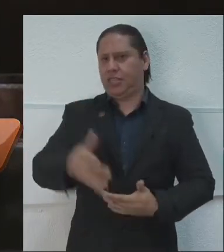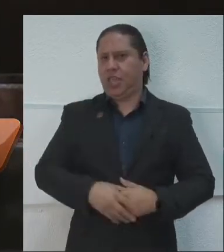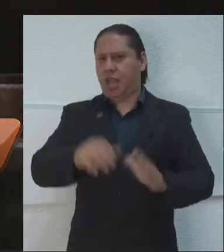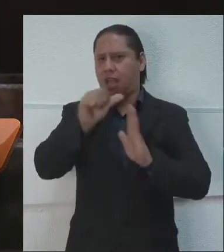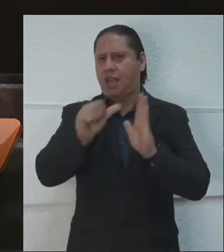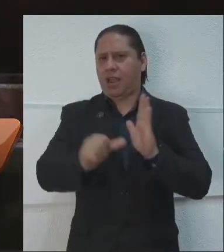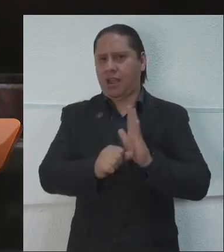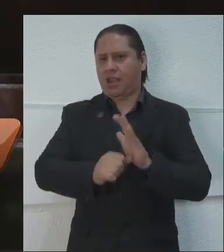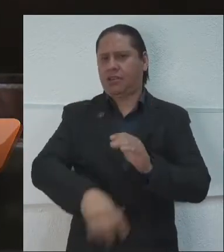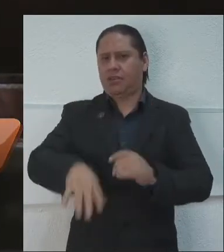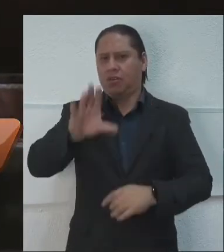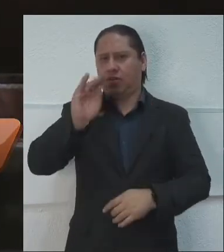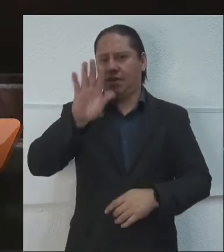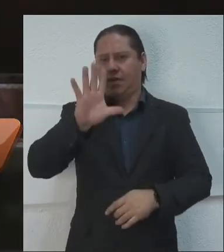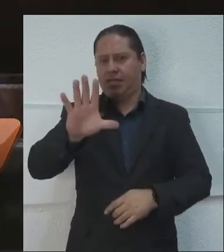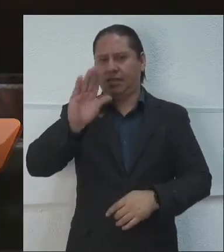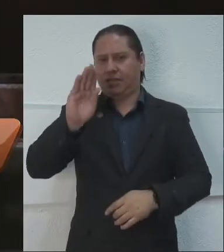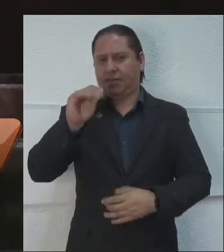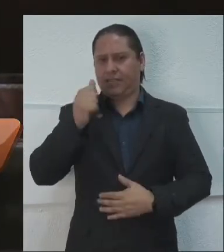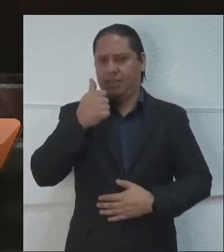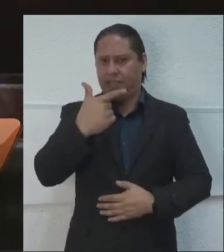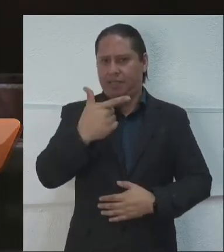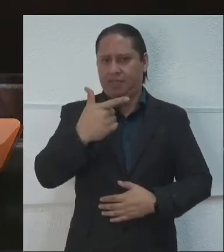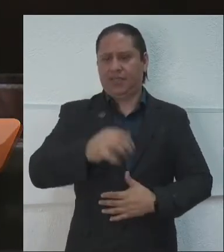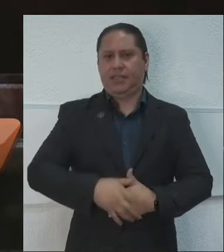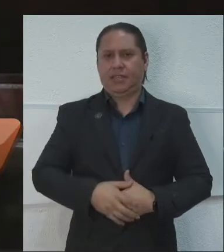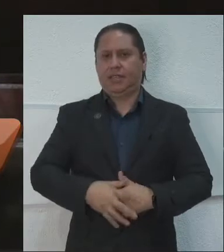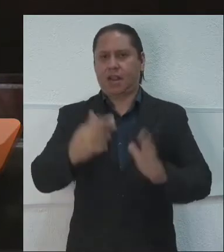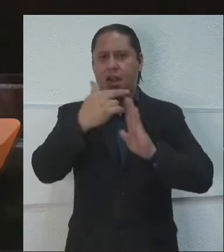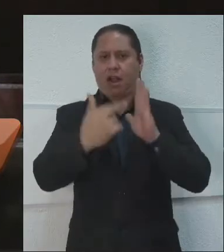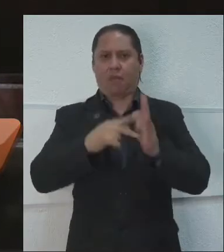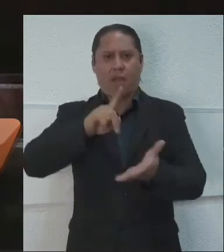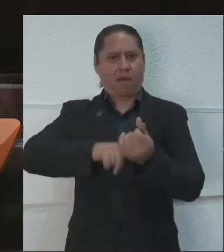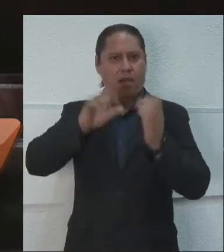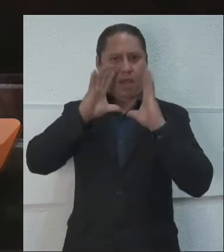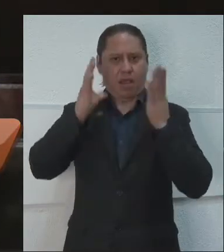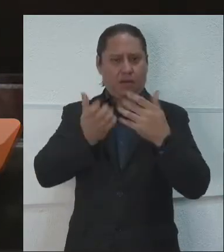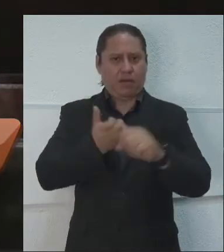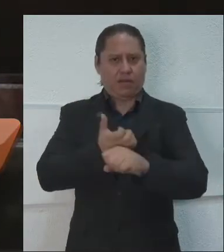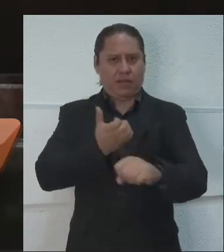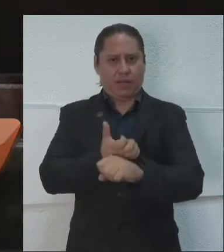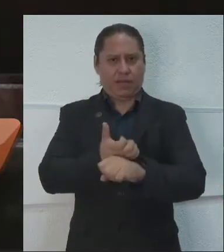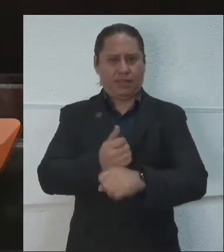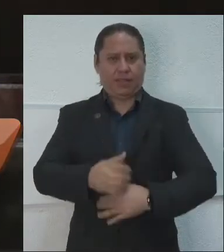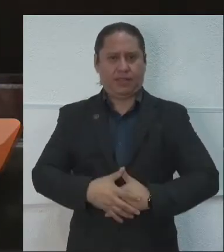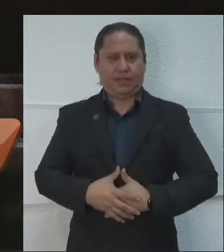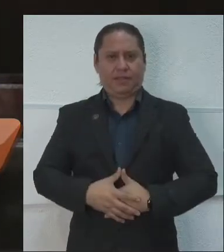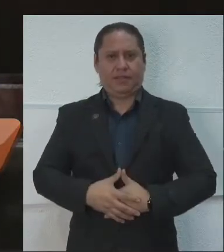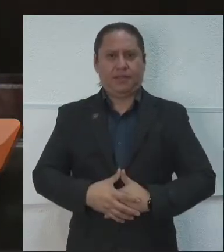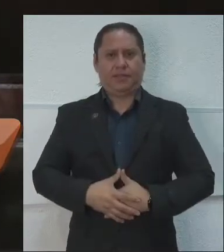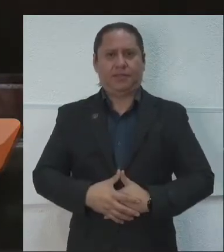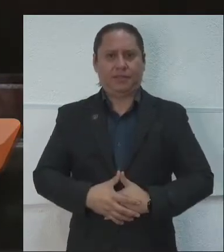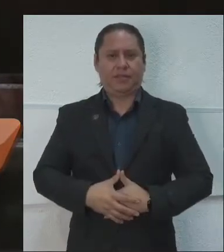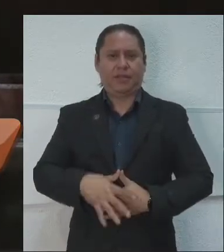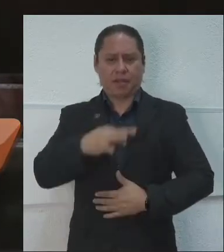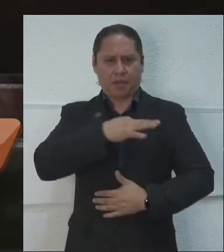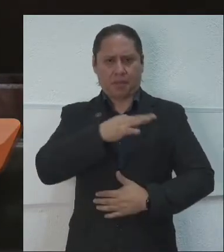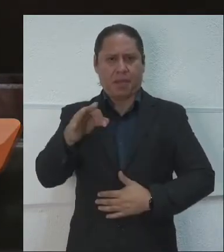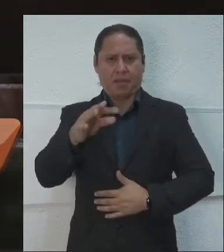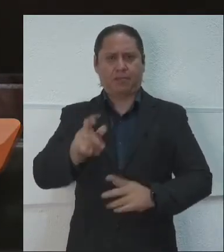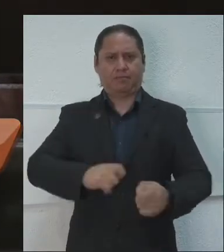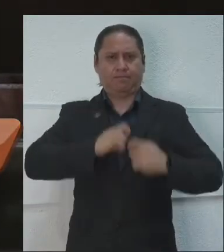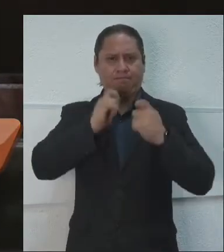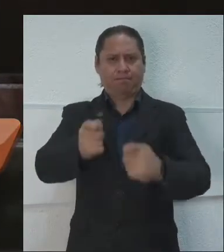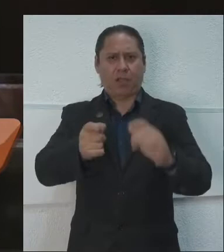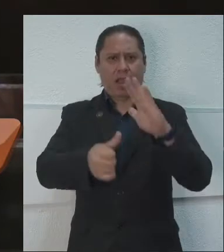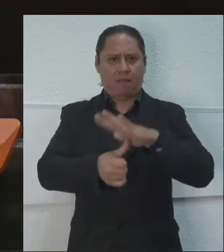los artículos 95 y 97 del Reglamento Interior de este Congreso del Estado, me permito remitir